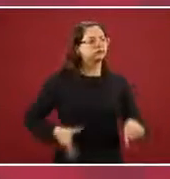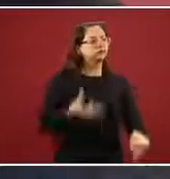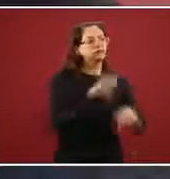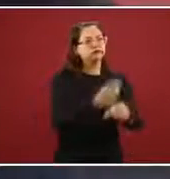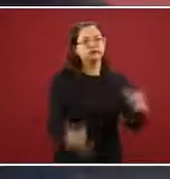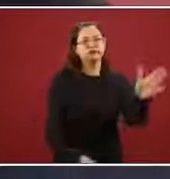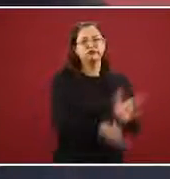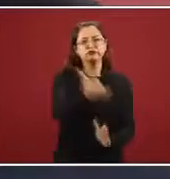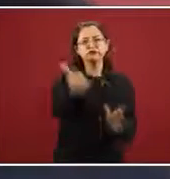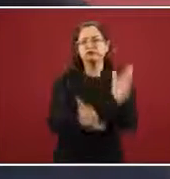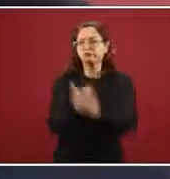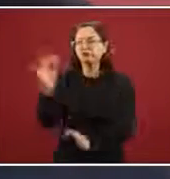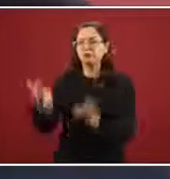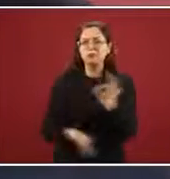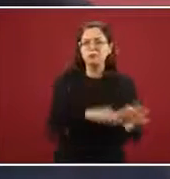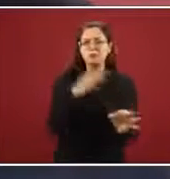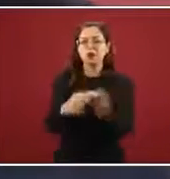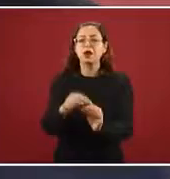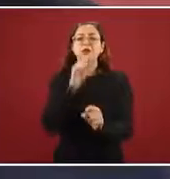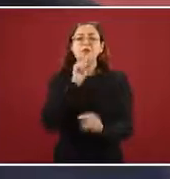y lo de los medicamentos.